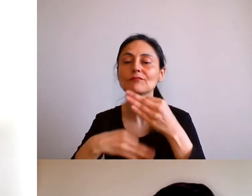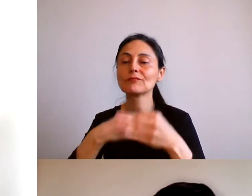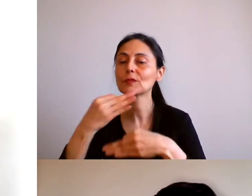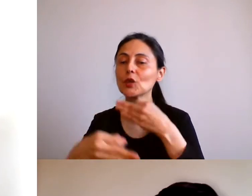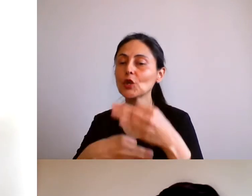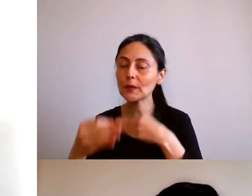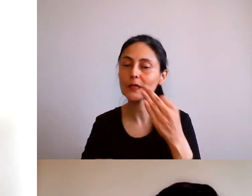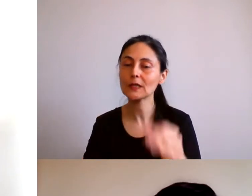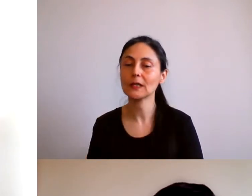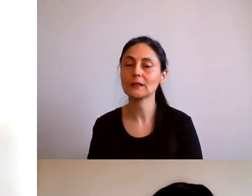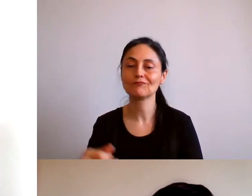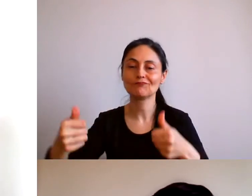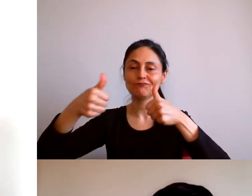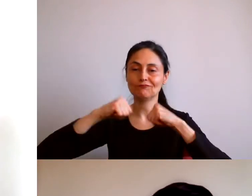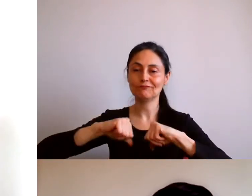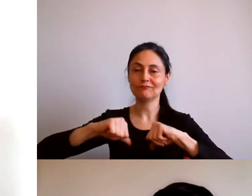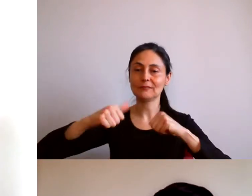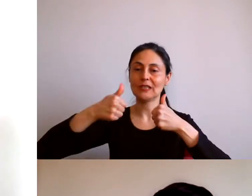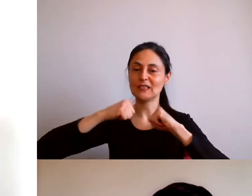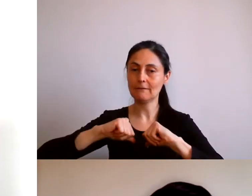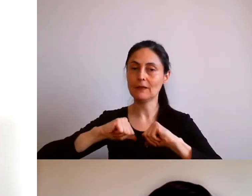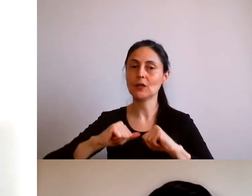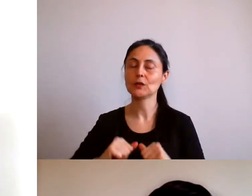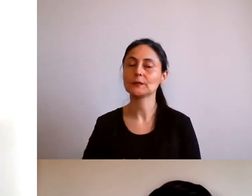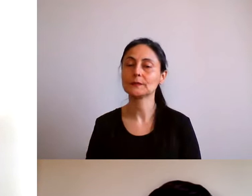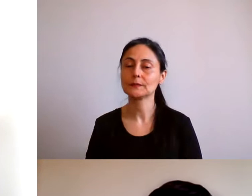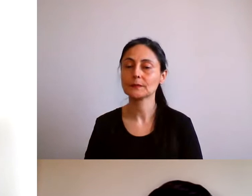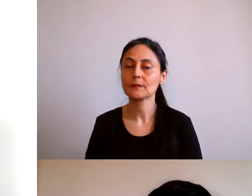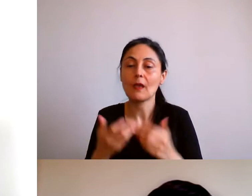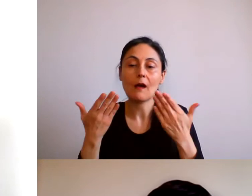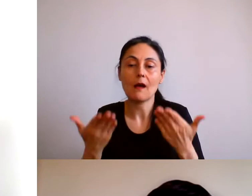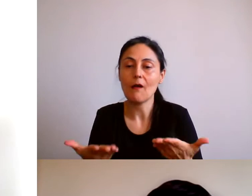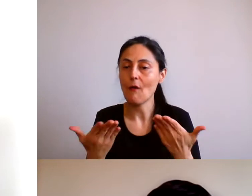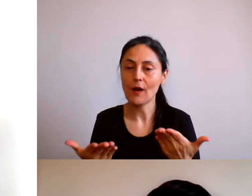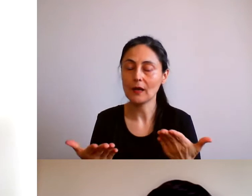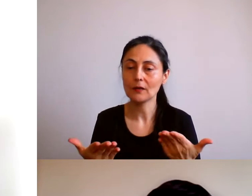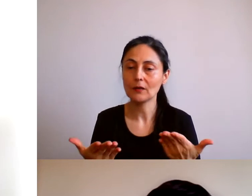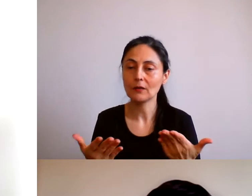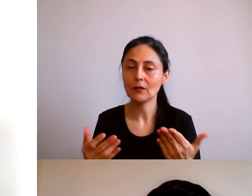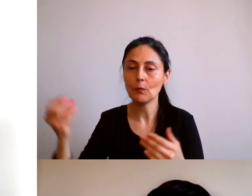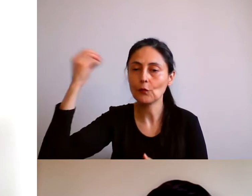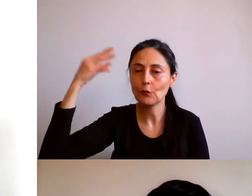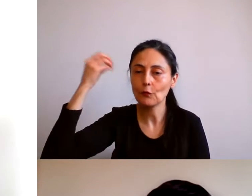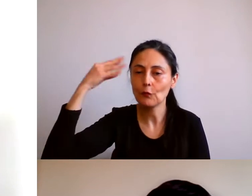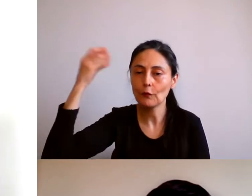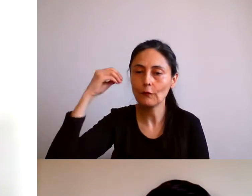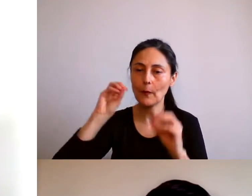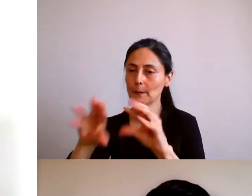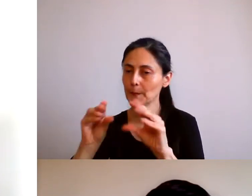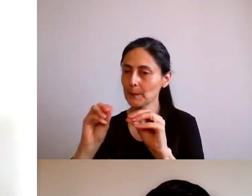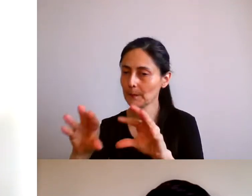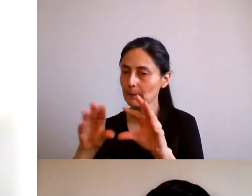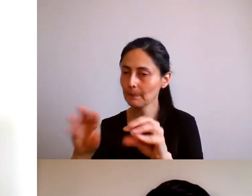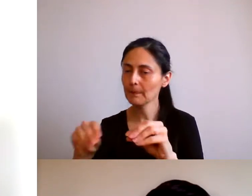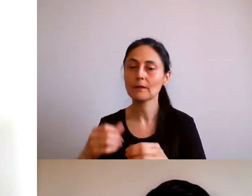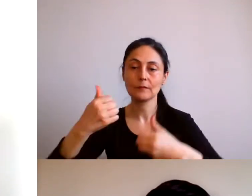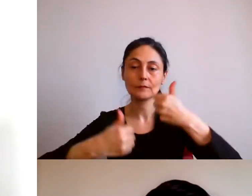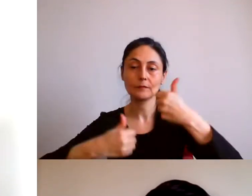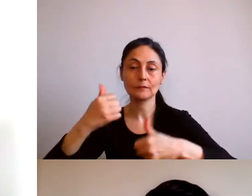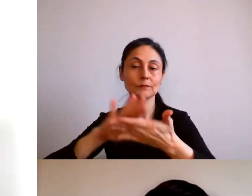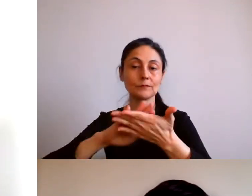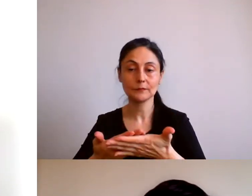gran desafío que tenemos actualmente, también como formadores, ¿cierto?, de profesionales en el ámbito de la